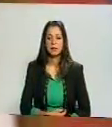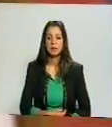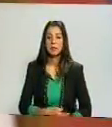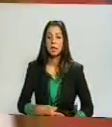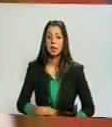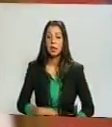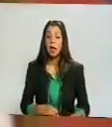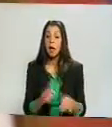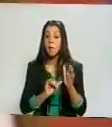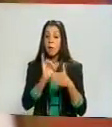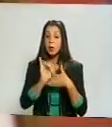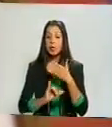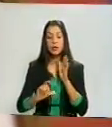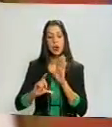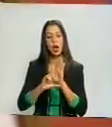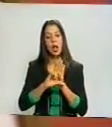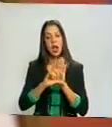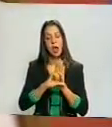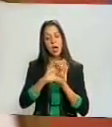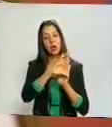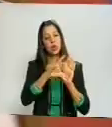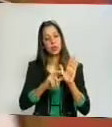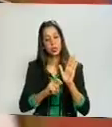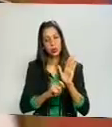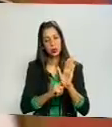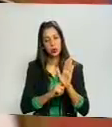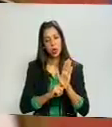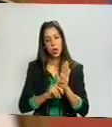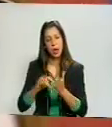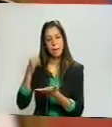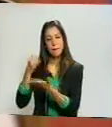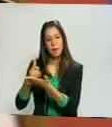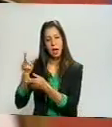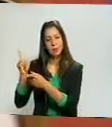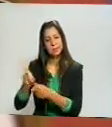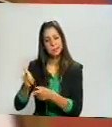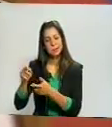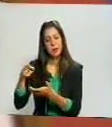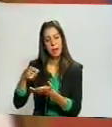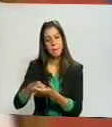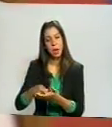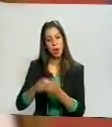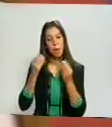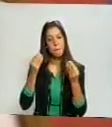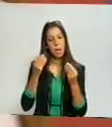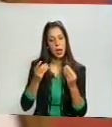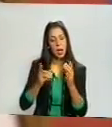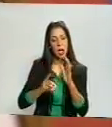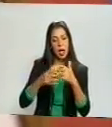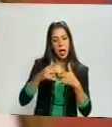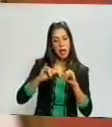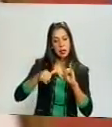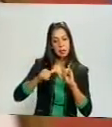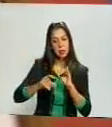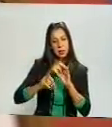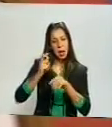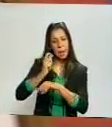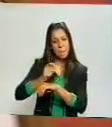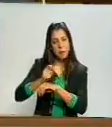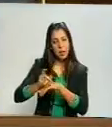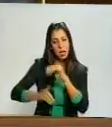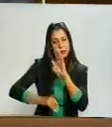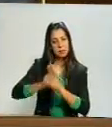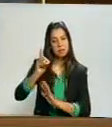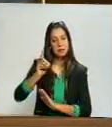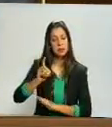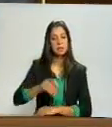Proyecto de ley constitucional del régimen tributario en el desarrollo soberano del arco minero. Es todo, presidente. En